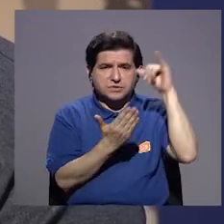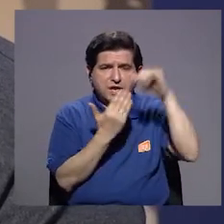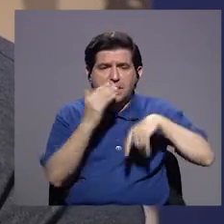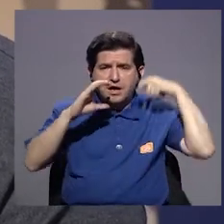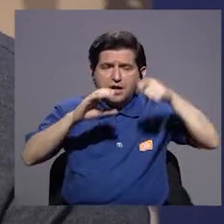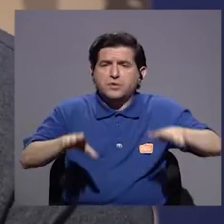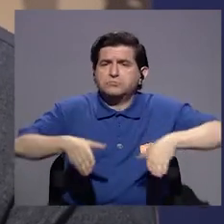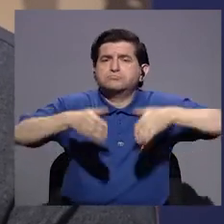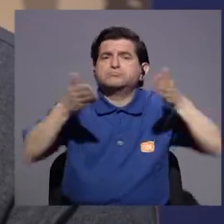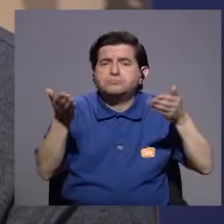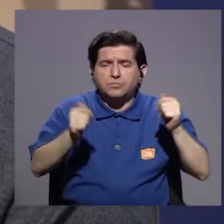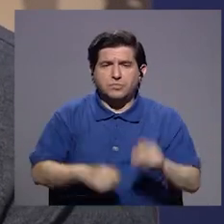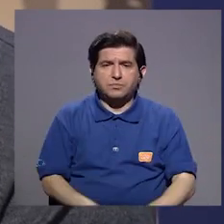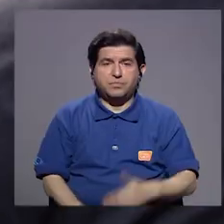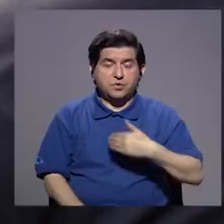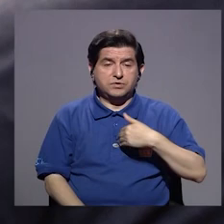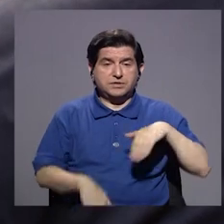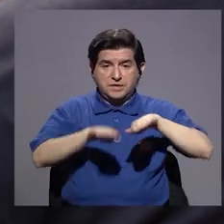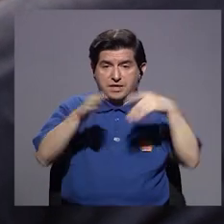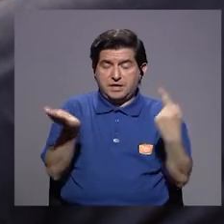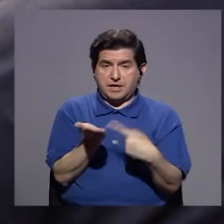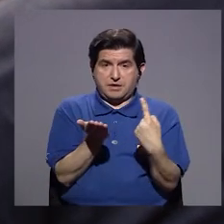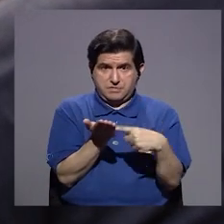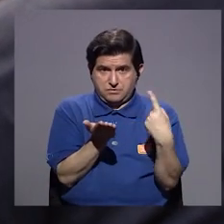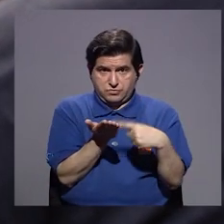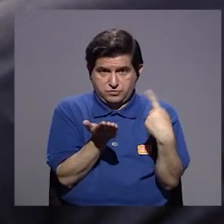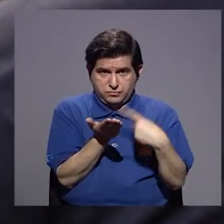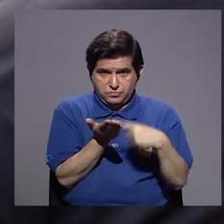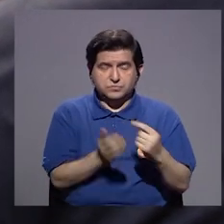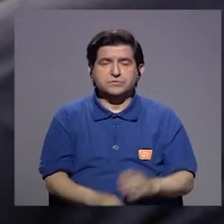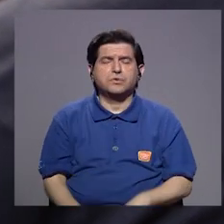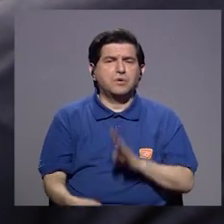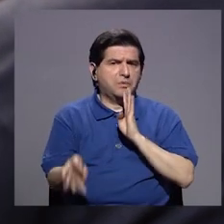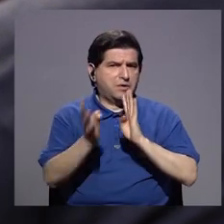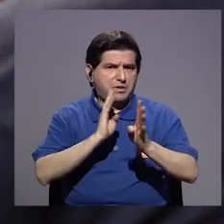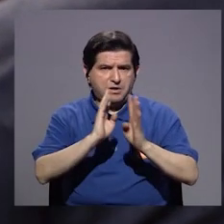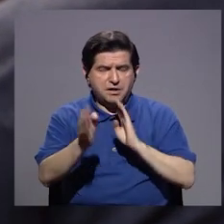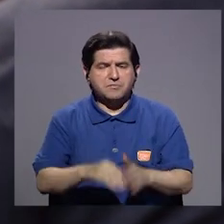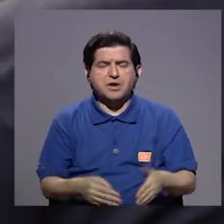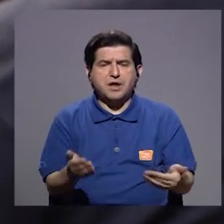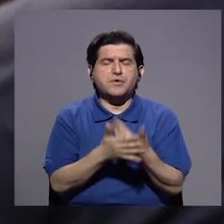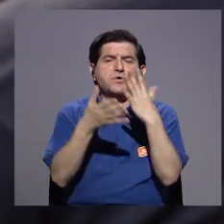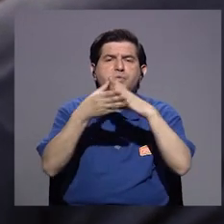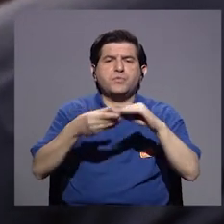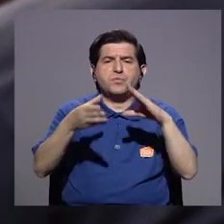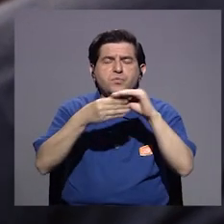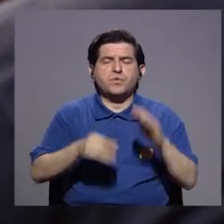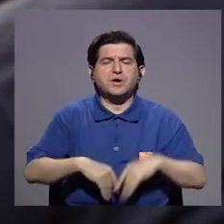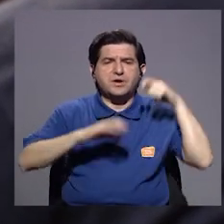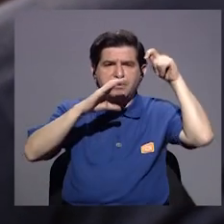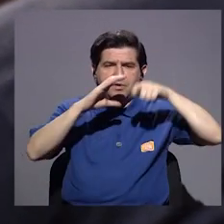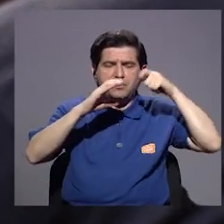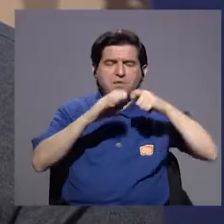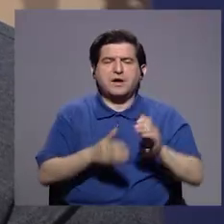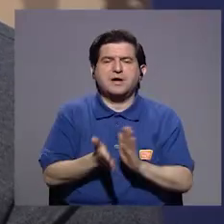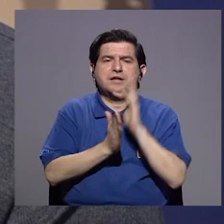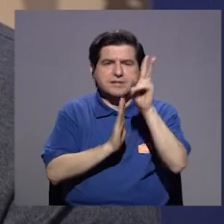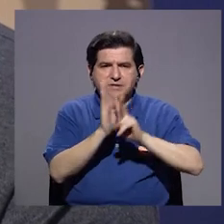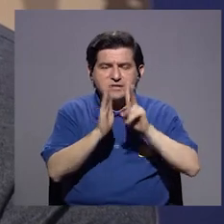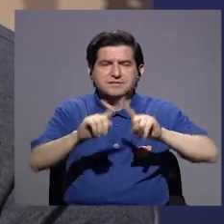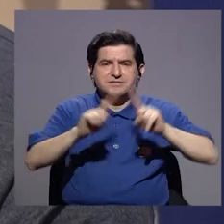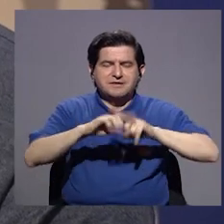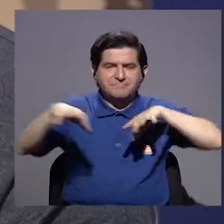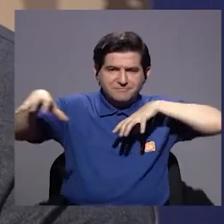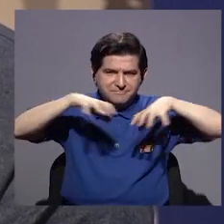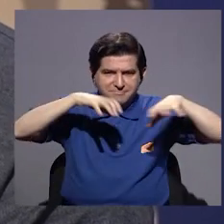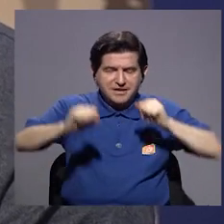proyecto cinematográfico. Tenemos una mesa de debate para conversar sobre nuevas narrativas del cine documental. O sea, son una